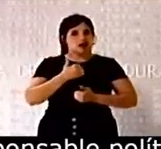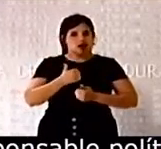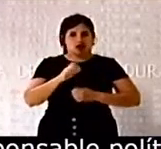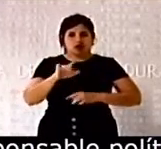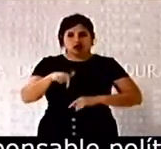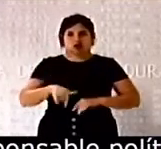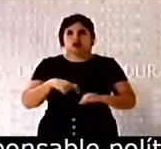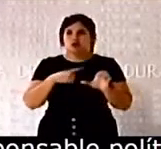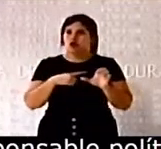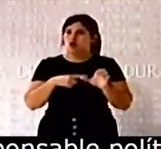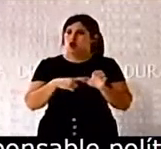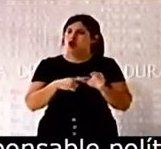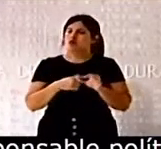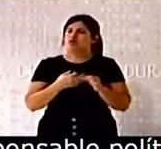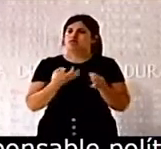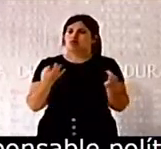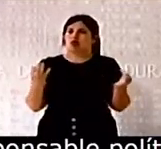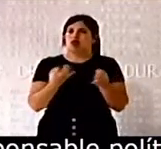no llamase